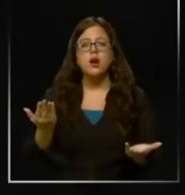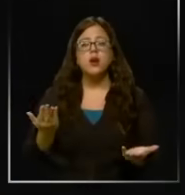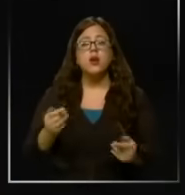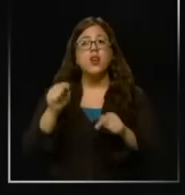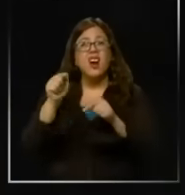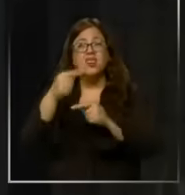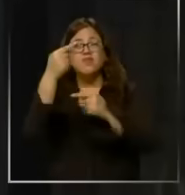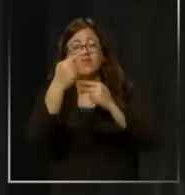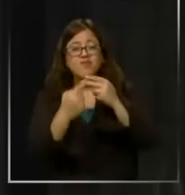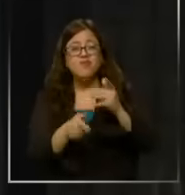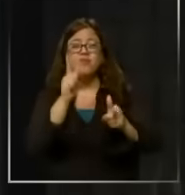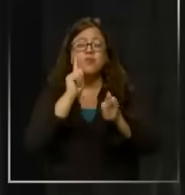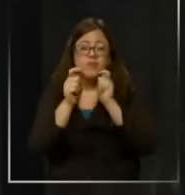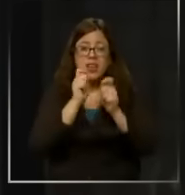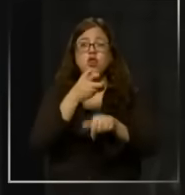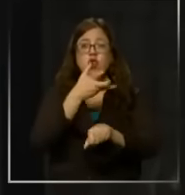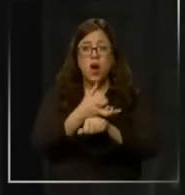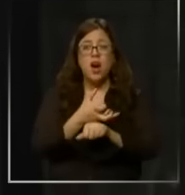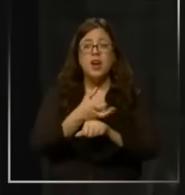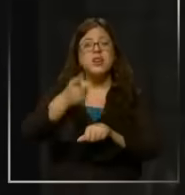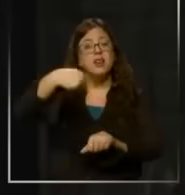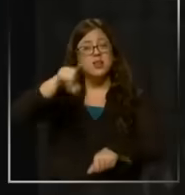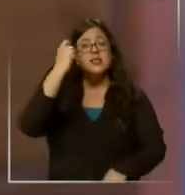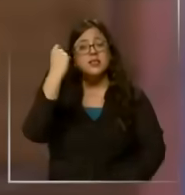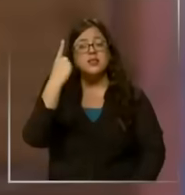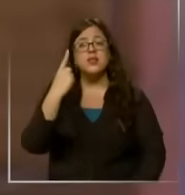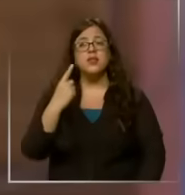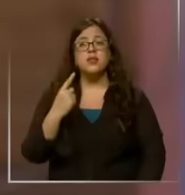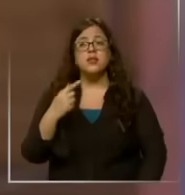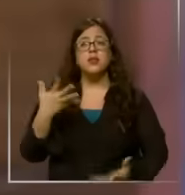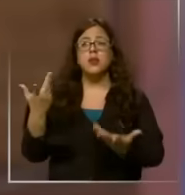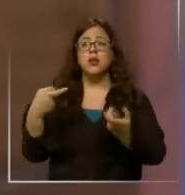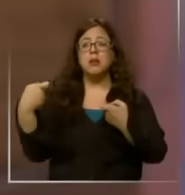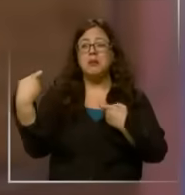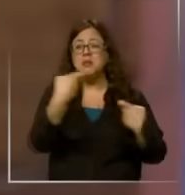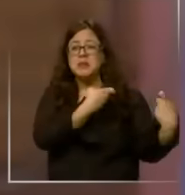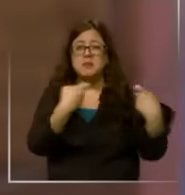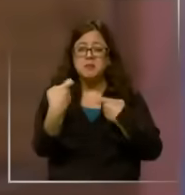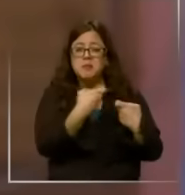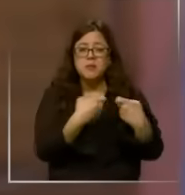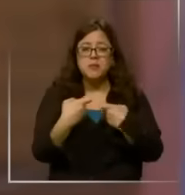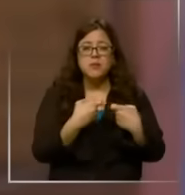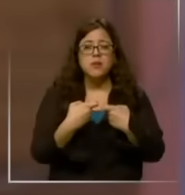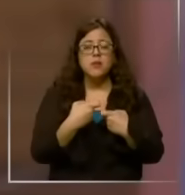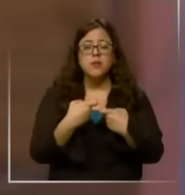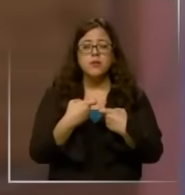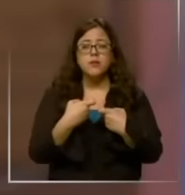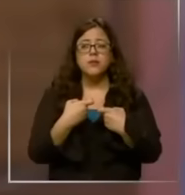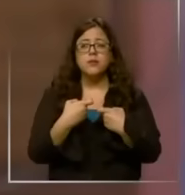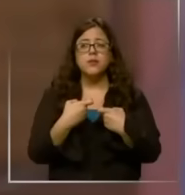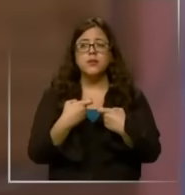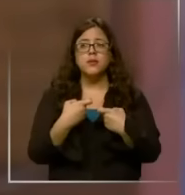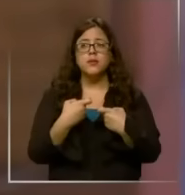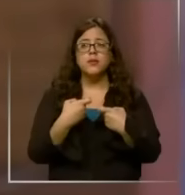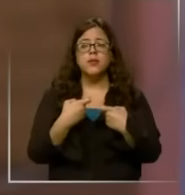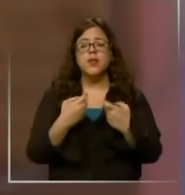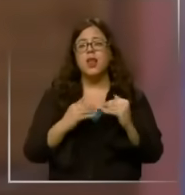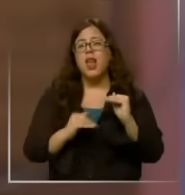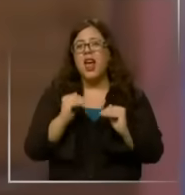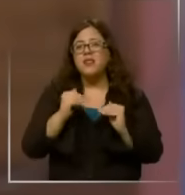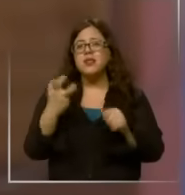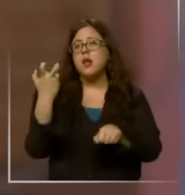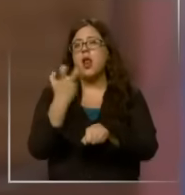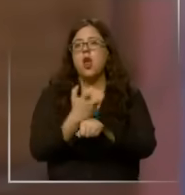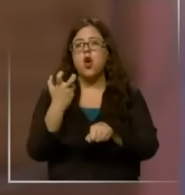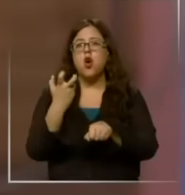Existen una serie de riesgos y ellos lo saben. Pelea, hay, no sé, pues de repente